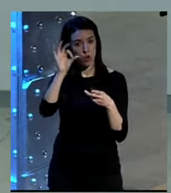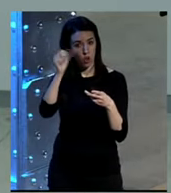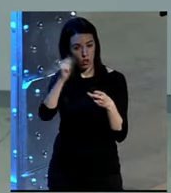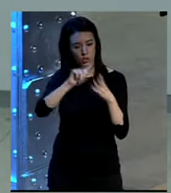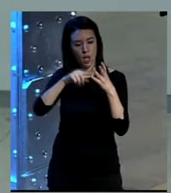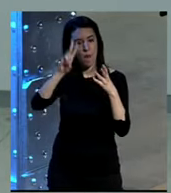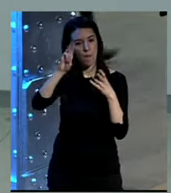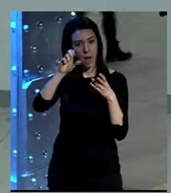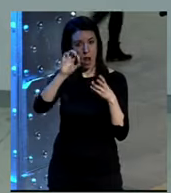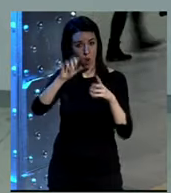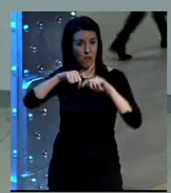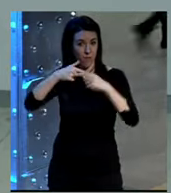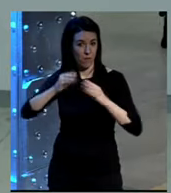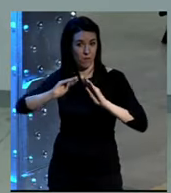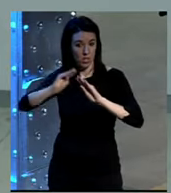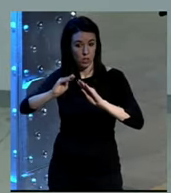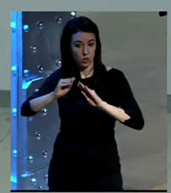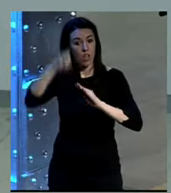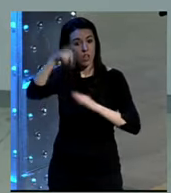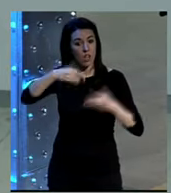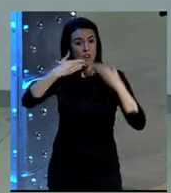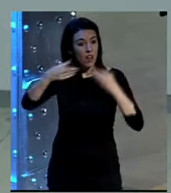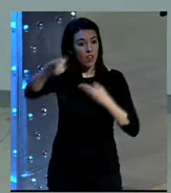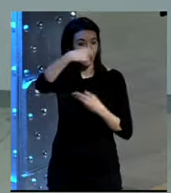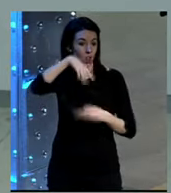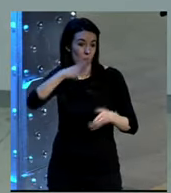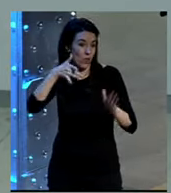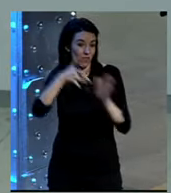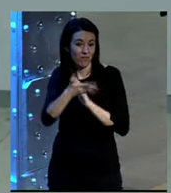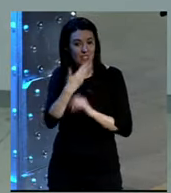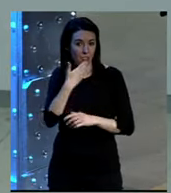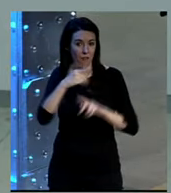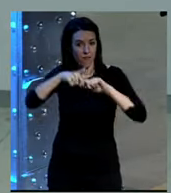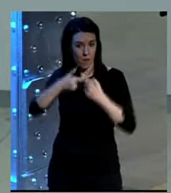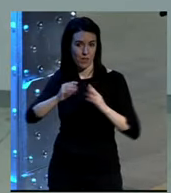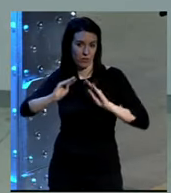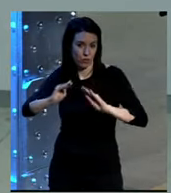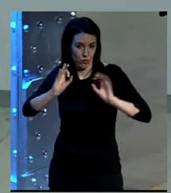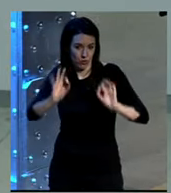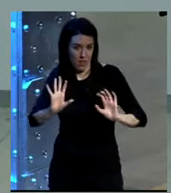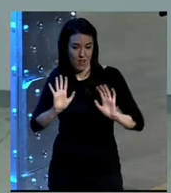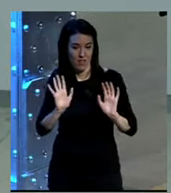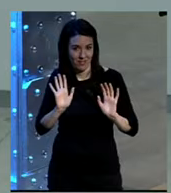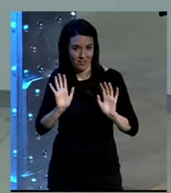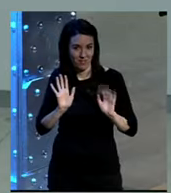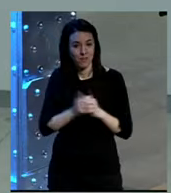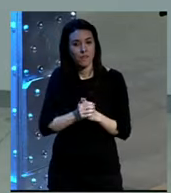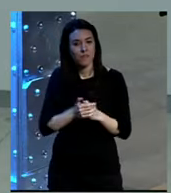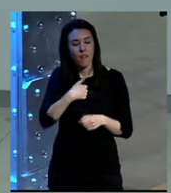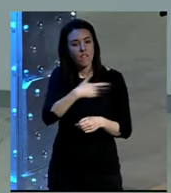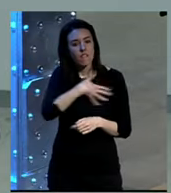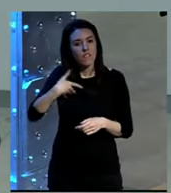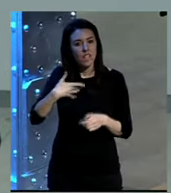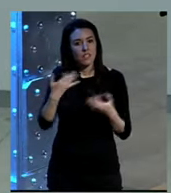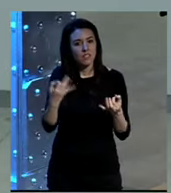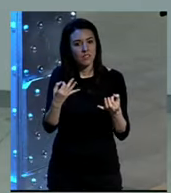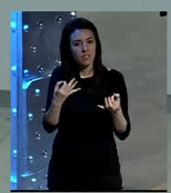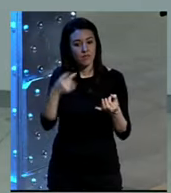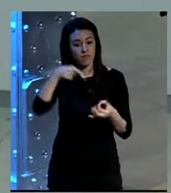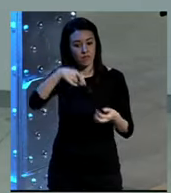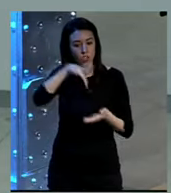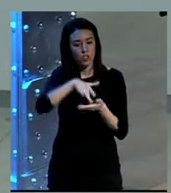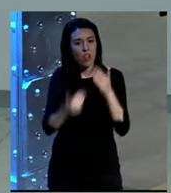vosotros, que bueno, en buena parte pues todos somos la familia de él. Yo quería decir que este